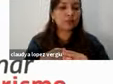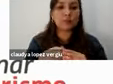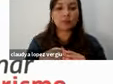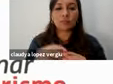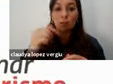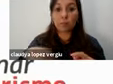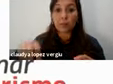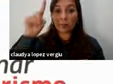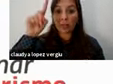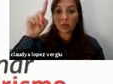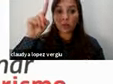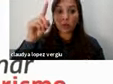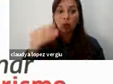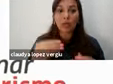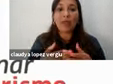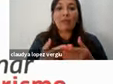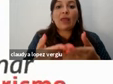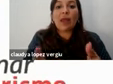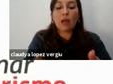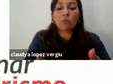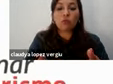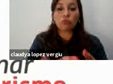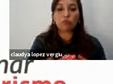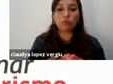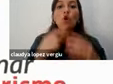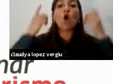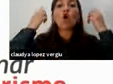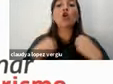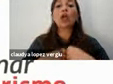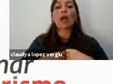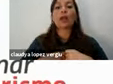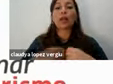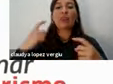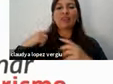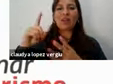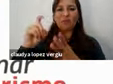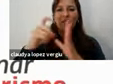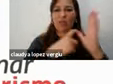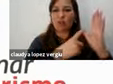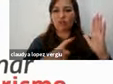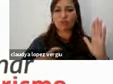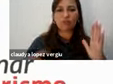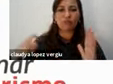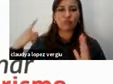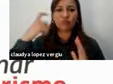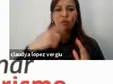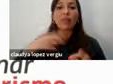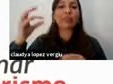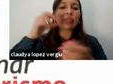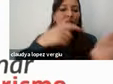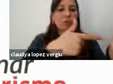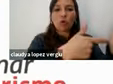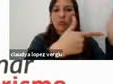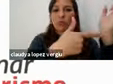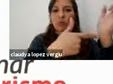en la entrada es entregamos los collares con desinfectados, con alcohol, con termómetro,